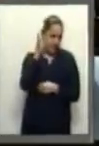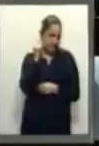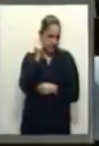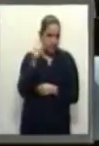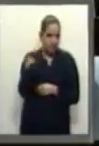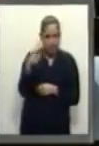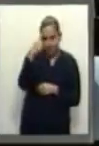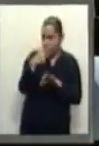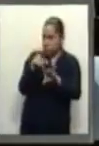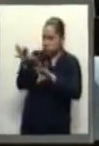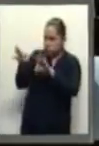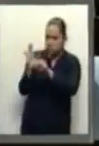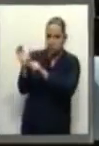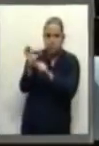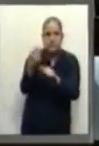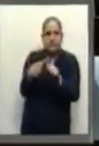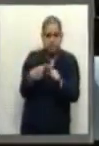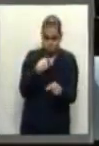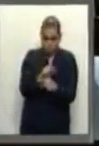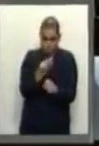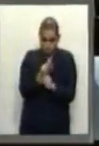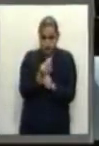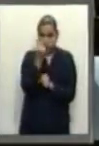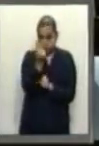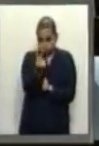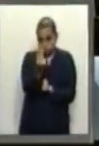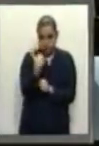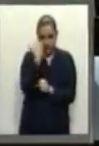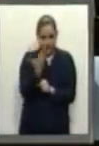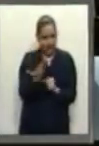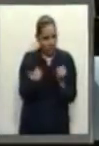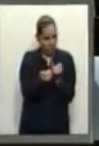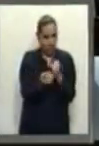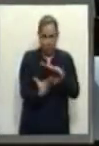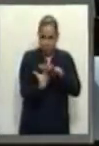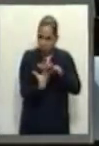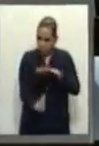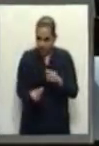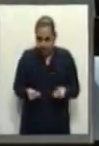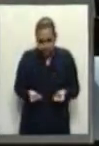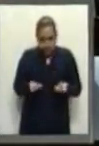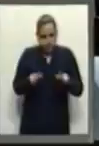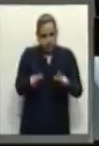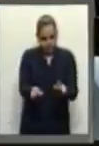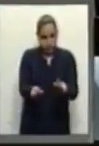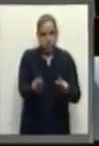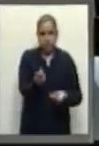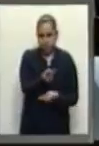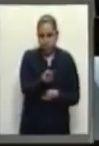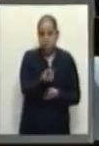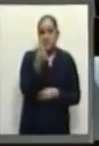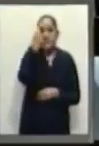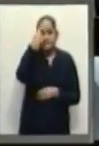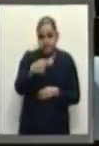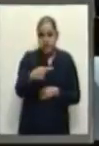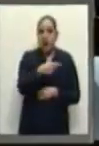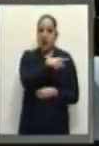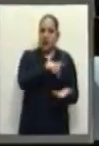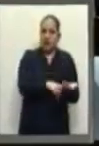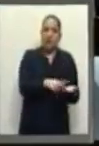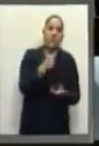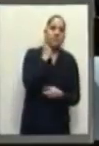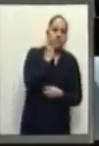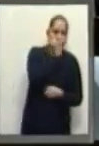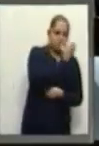senadores voy a entre dos ejemplares para que pueda ser considerada en el proceso parlamentario de ambas cámaras